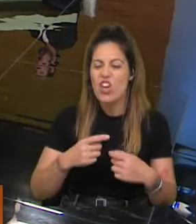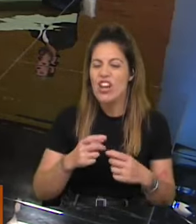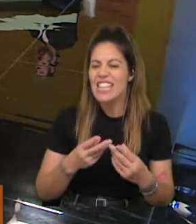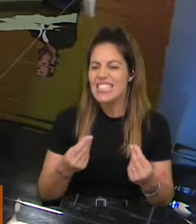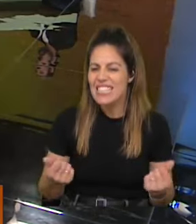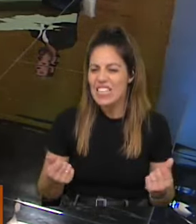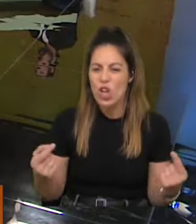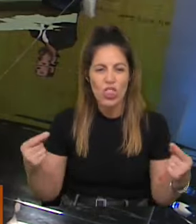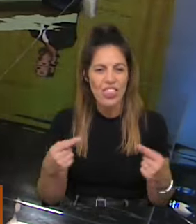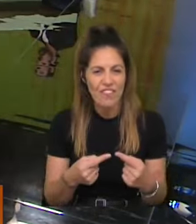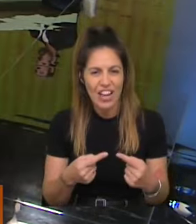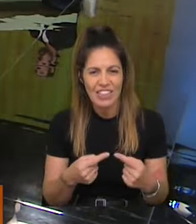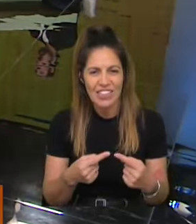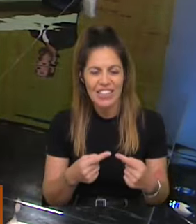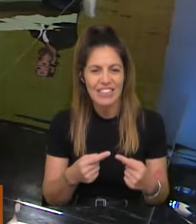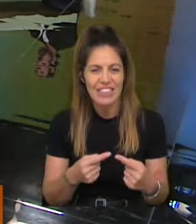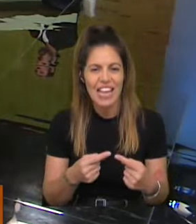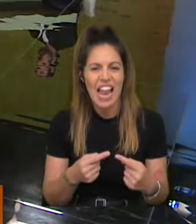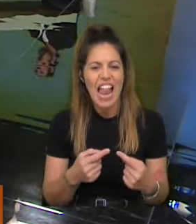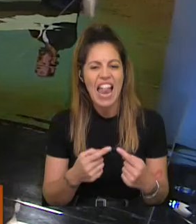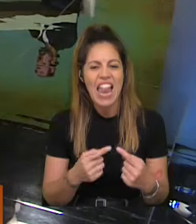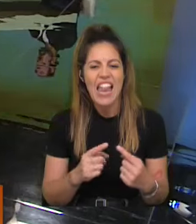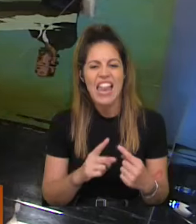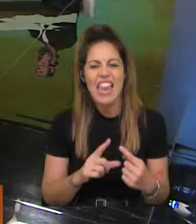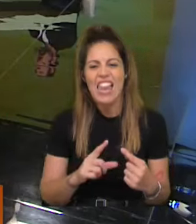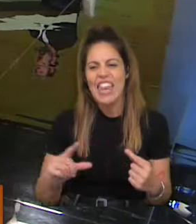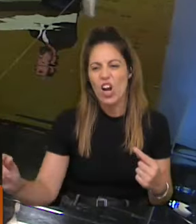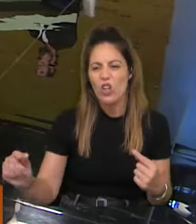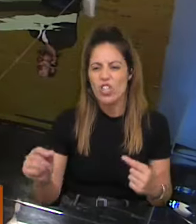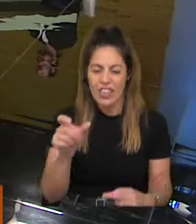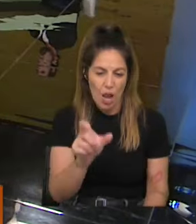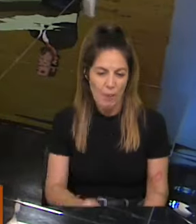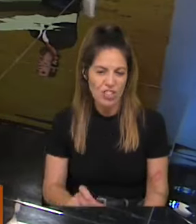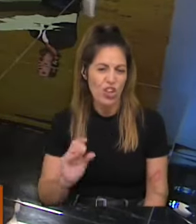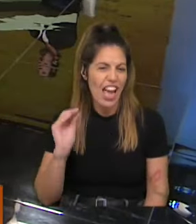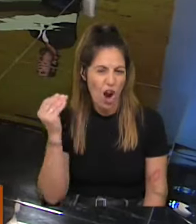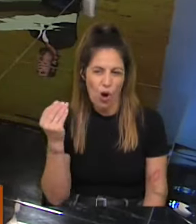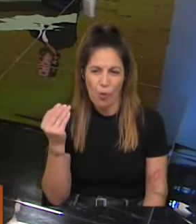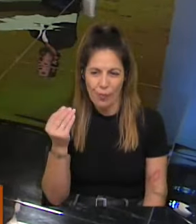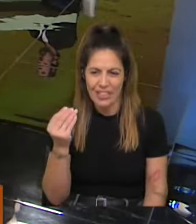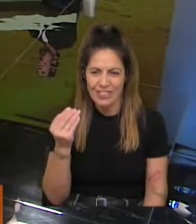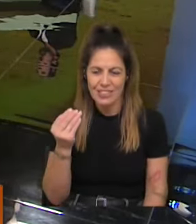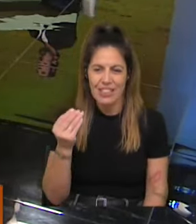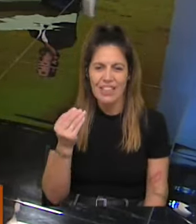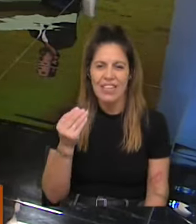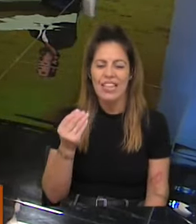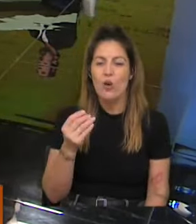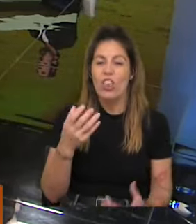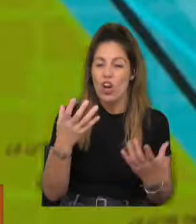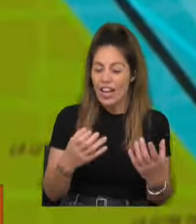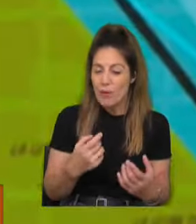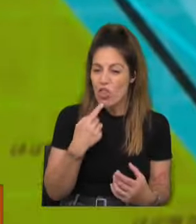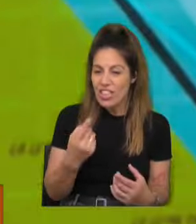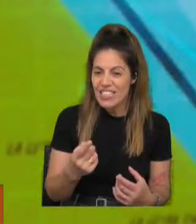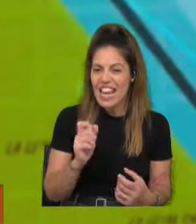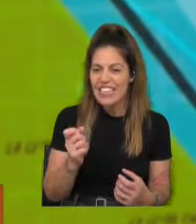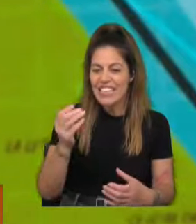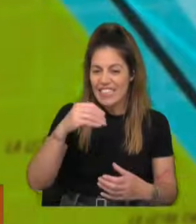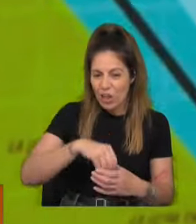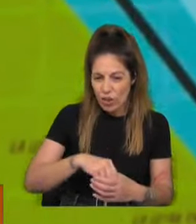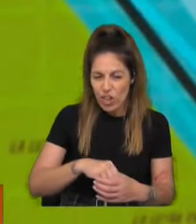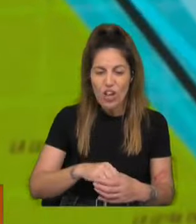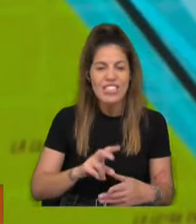que es un debate que suele estar alejado de la gente joven este cuando tratamos acá de ampliar la cancha en cuanto a quiénes comprende la seguridad social Me parece que también es importante dejarlo bien